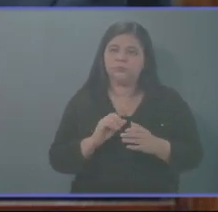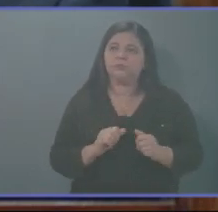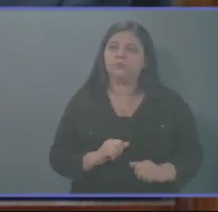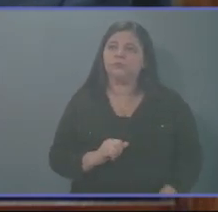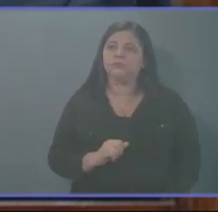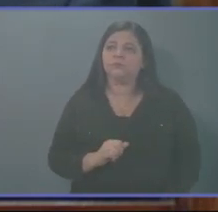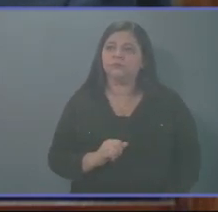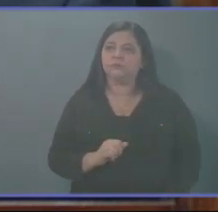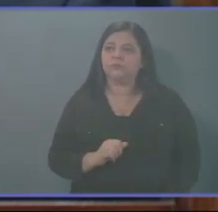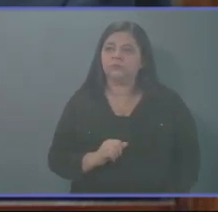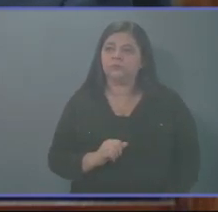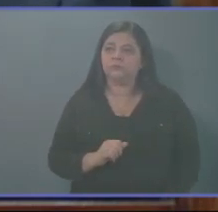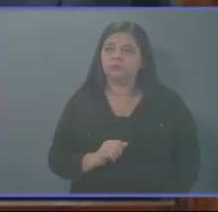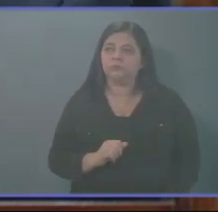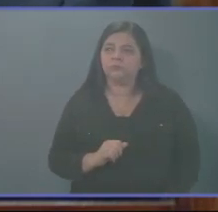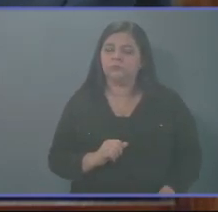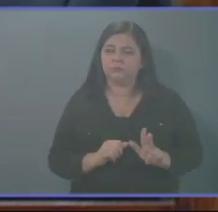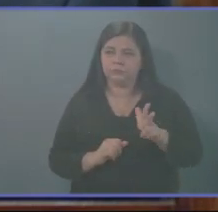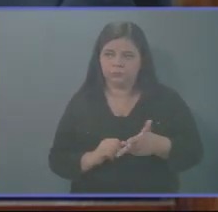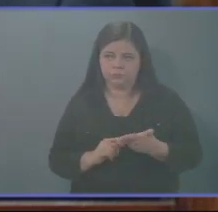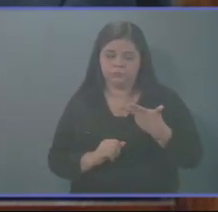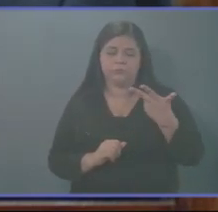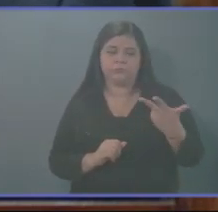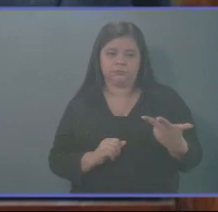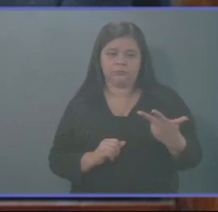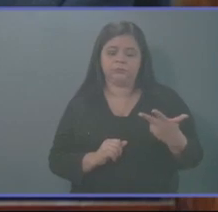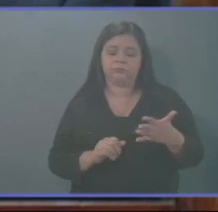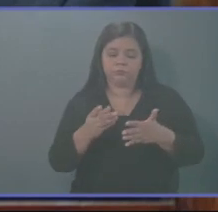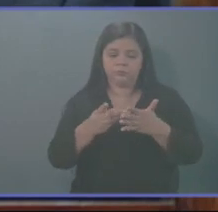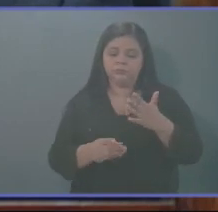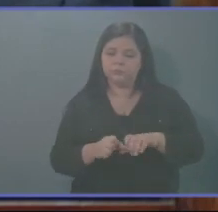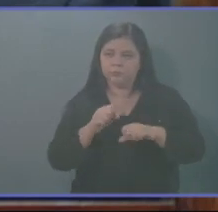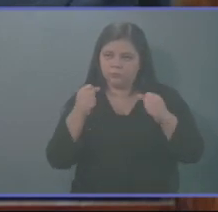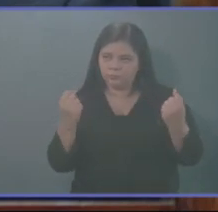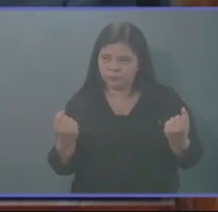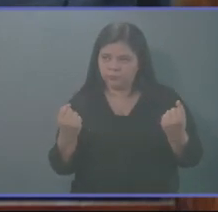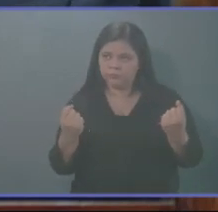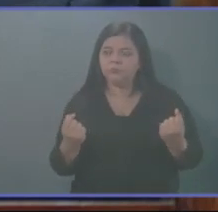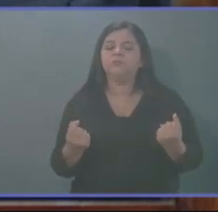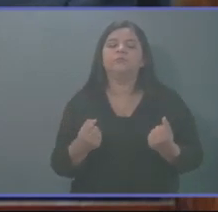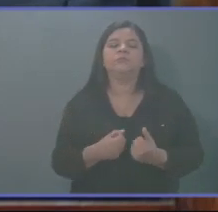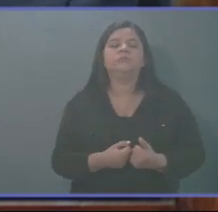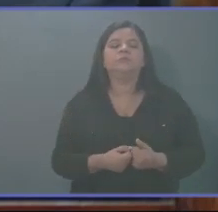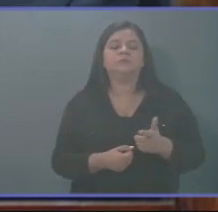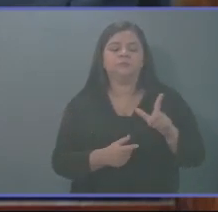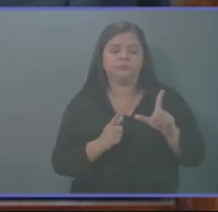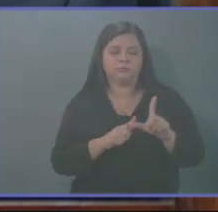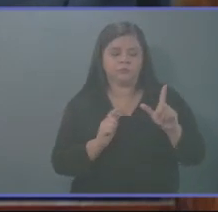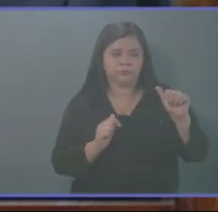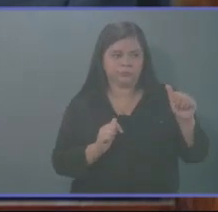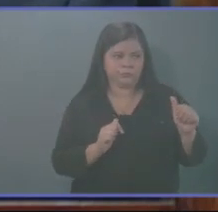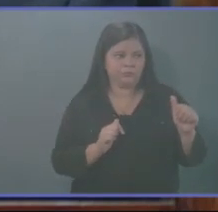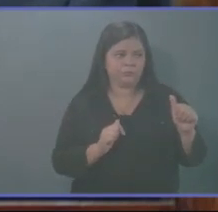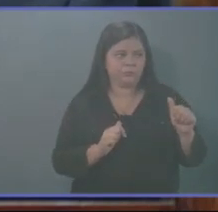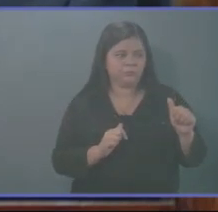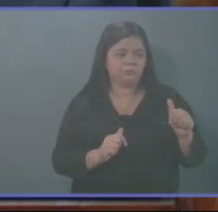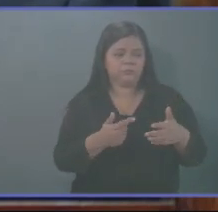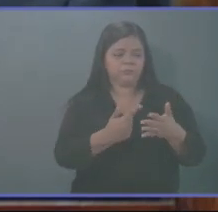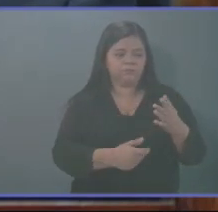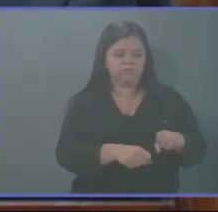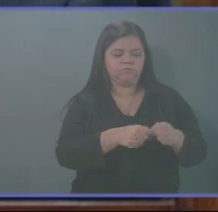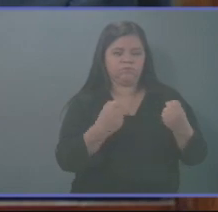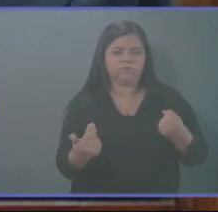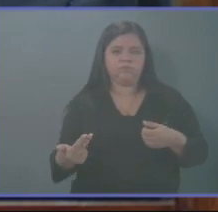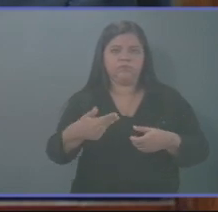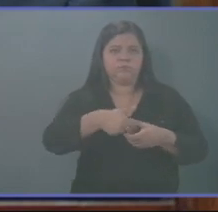investigado. 3. De los delitos y las pruebas recabadas. De los delitos: A. Agrupaciones ilícitas,